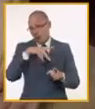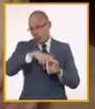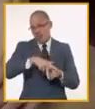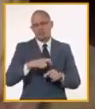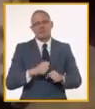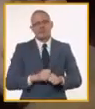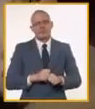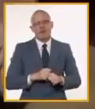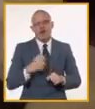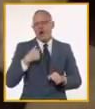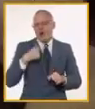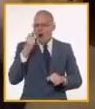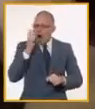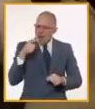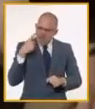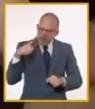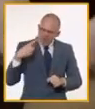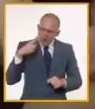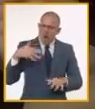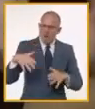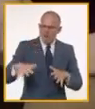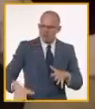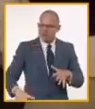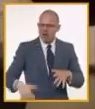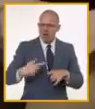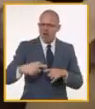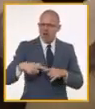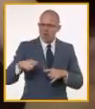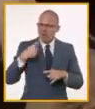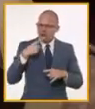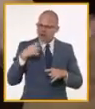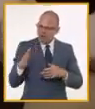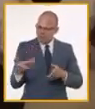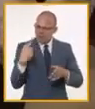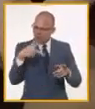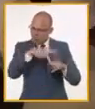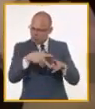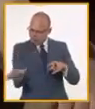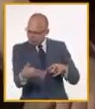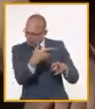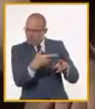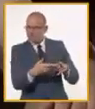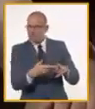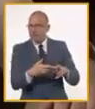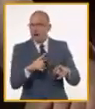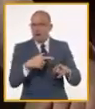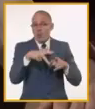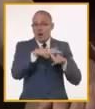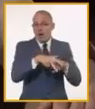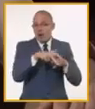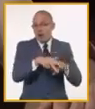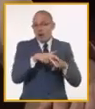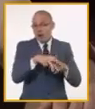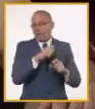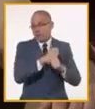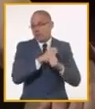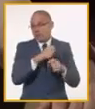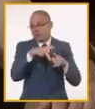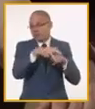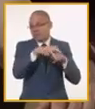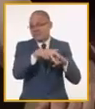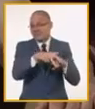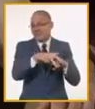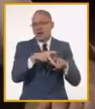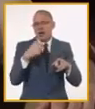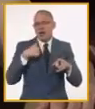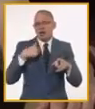en las piernas. Yo le dije, mira, toma, móntate aquí. Y el tipo dijo, oiga, porque el caballo iba cansado, iba adelante, bajando la